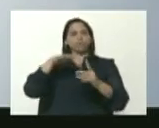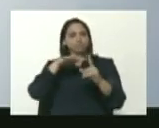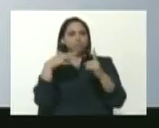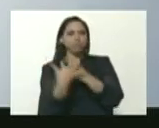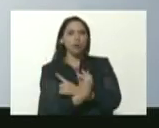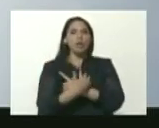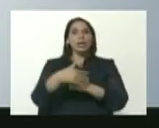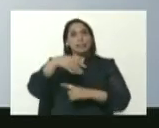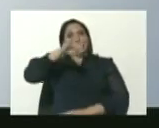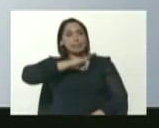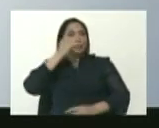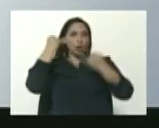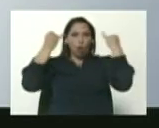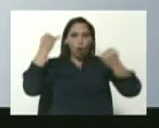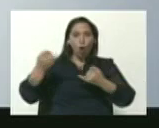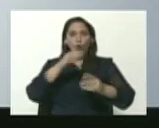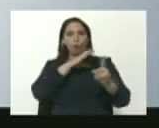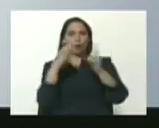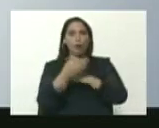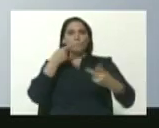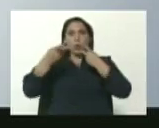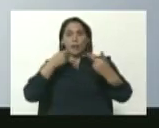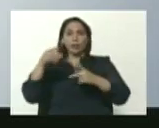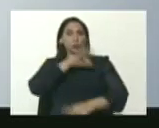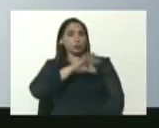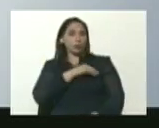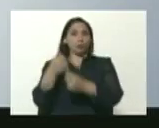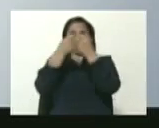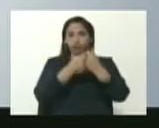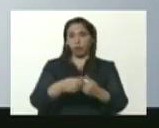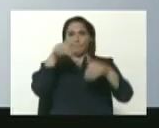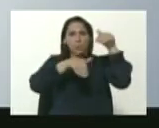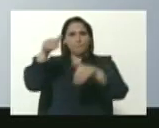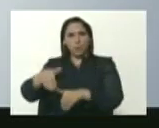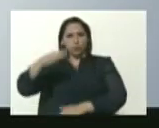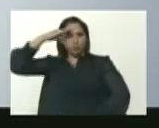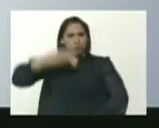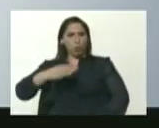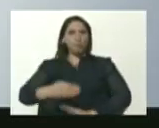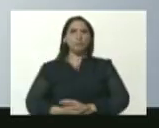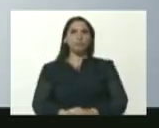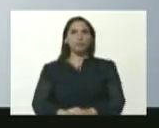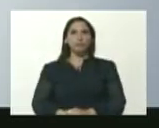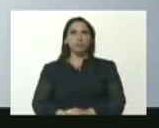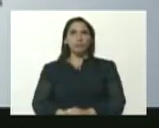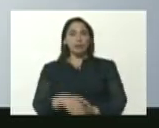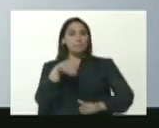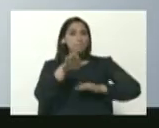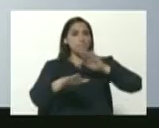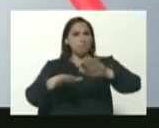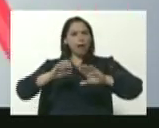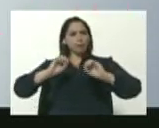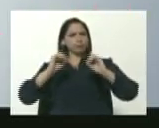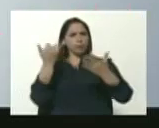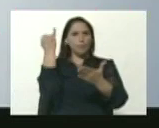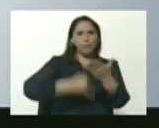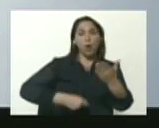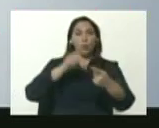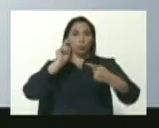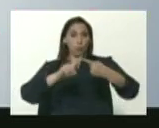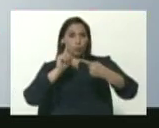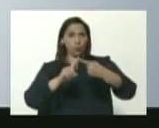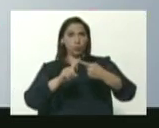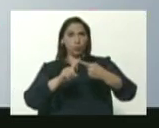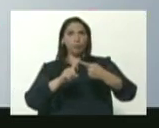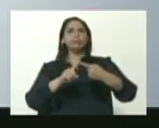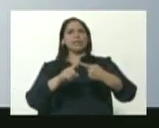ideológico, cultural y político, social, económico, electoral y militar. Pasos para lograrlo. 1.